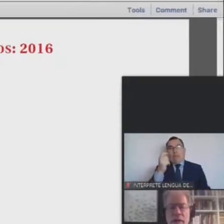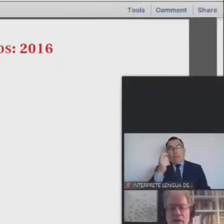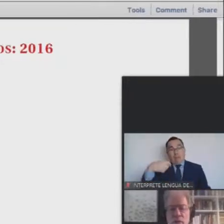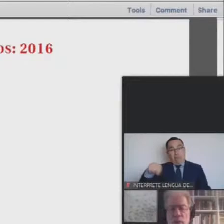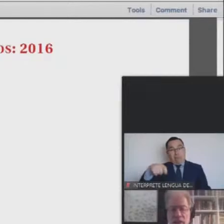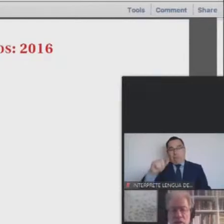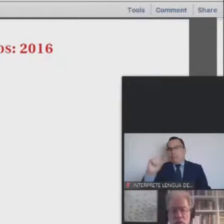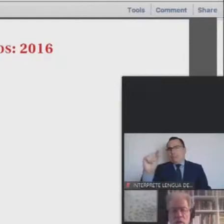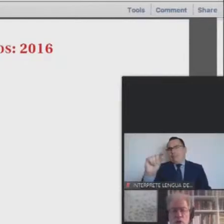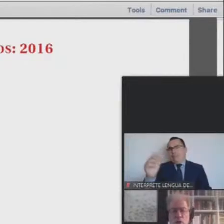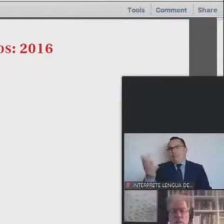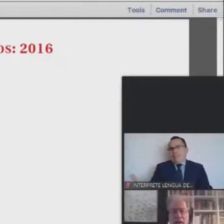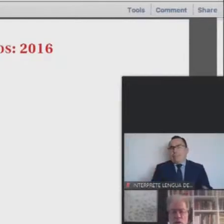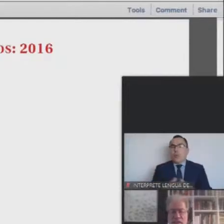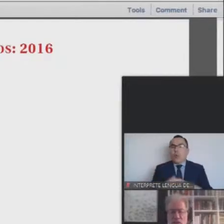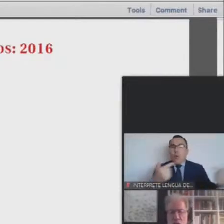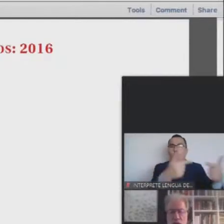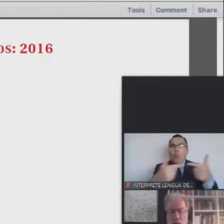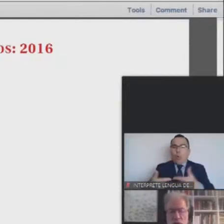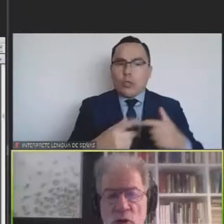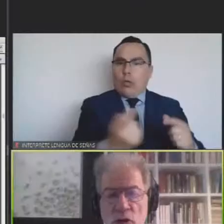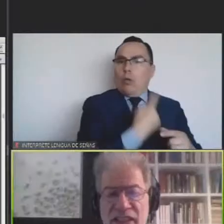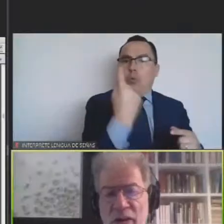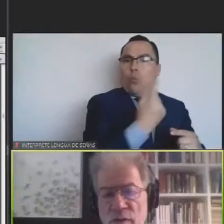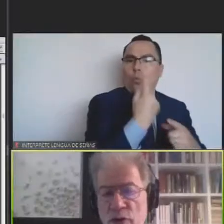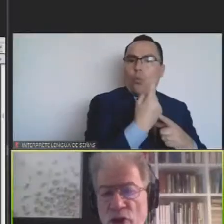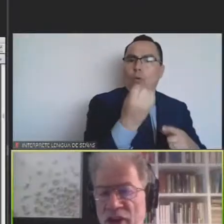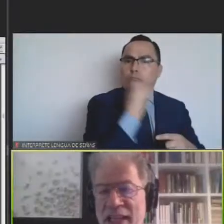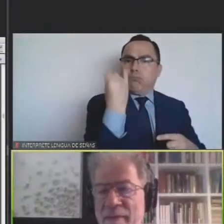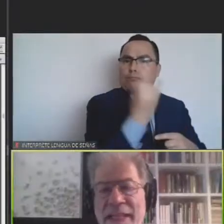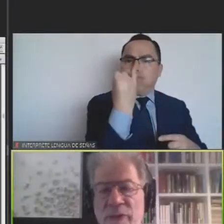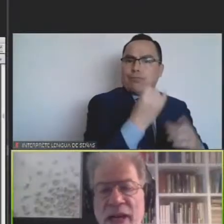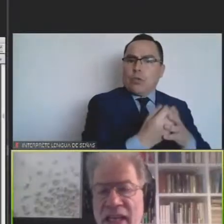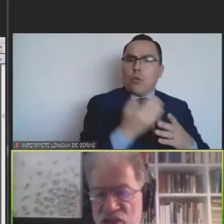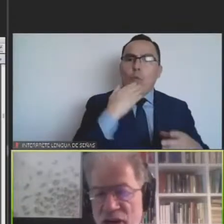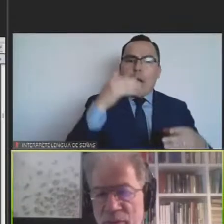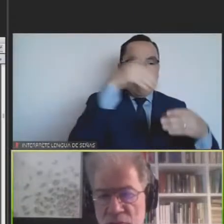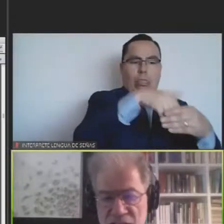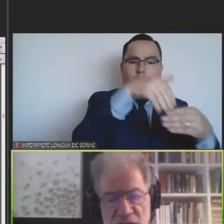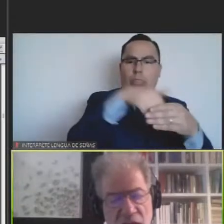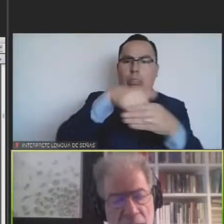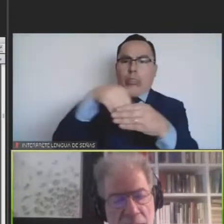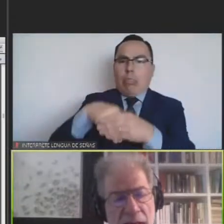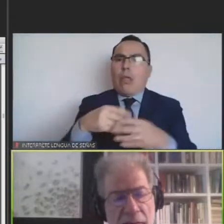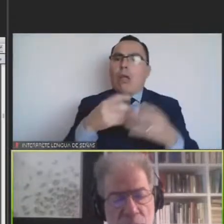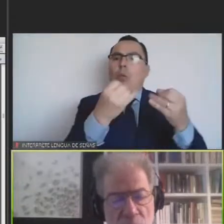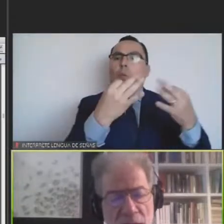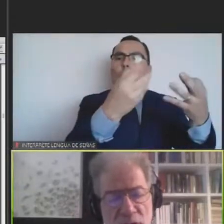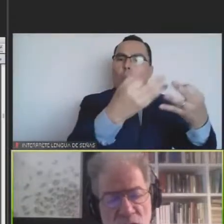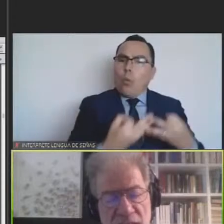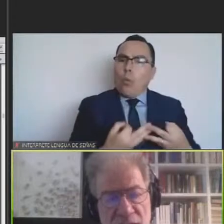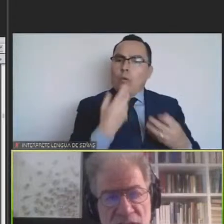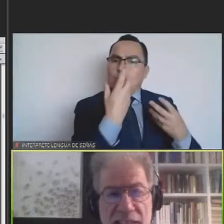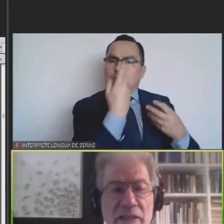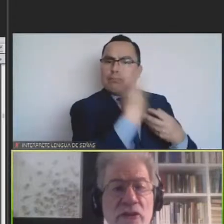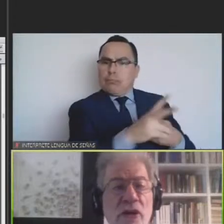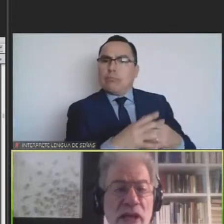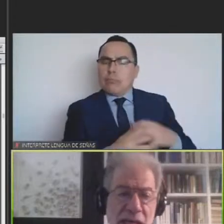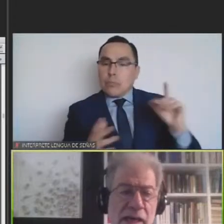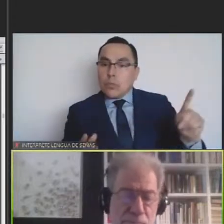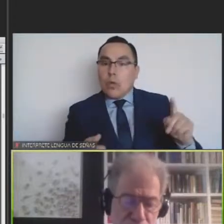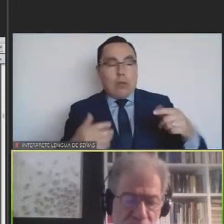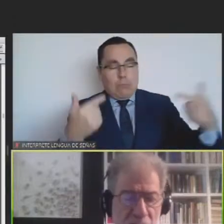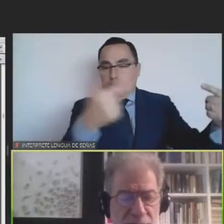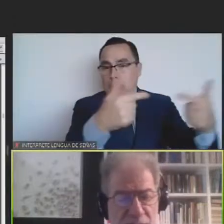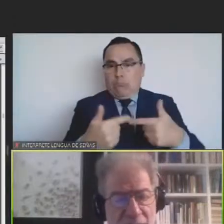que uno quiere con un partido político. Autonomía no es sinónimo de no contar los votos debidamente en la elección, a mi juicio. Pues los partidos lo entendieron distinto